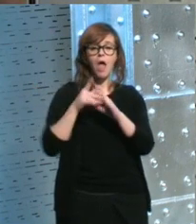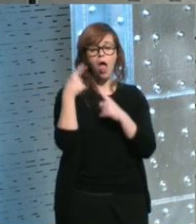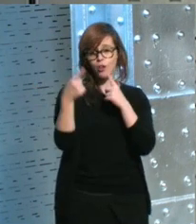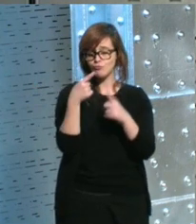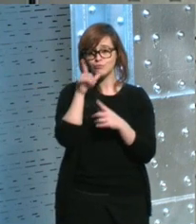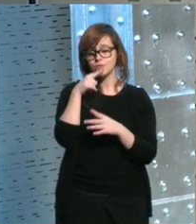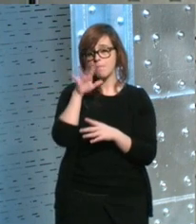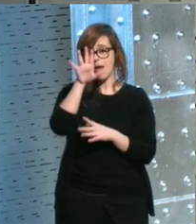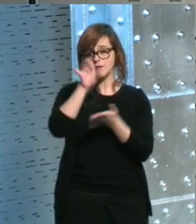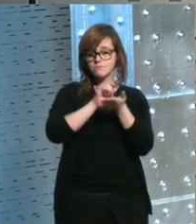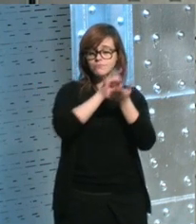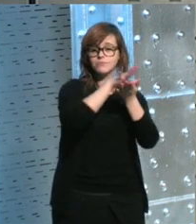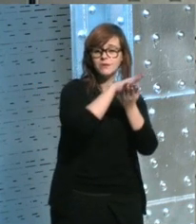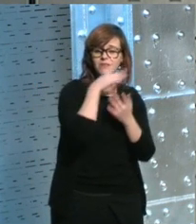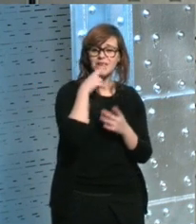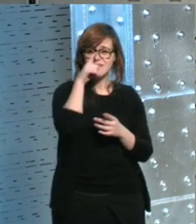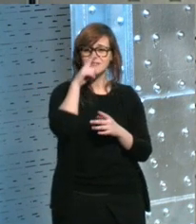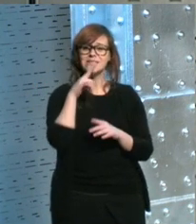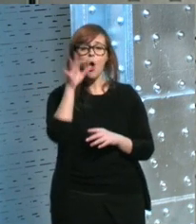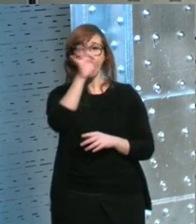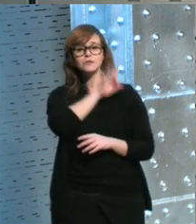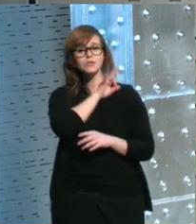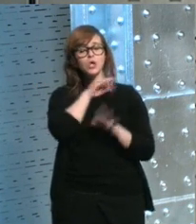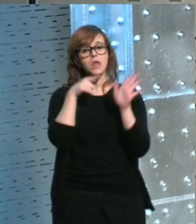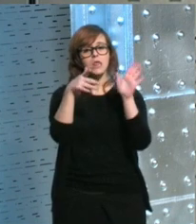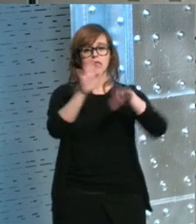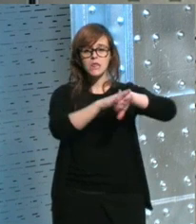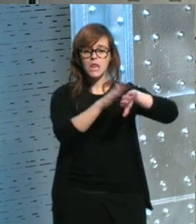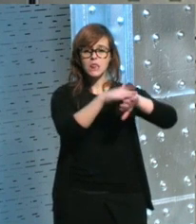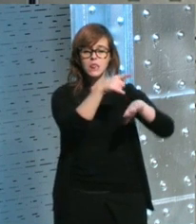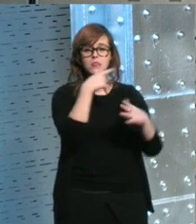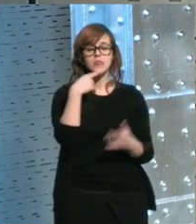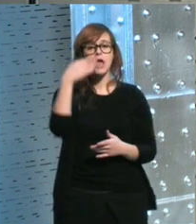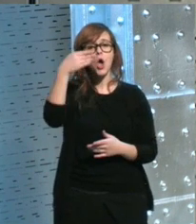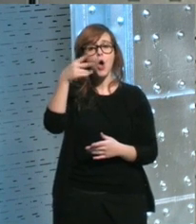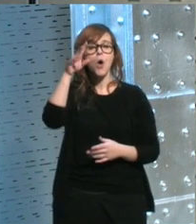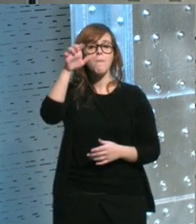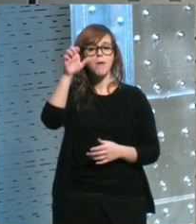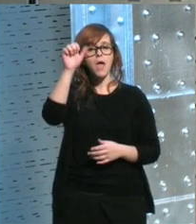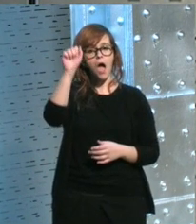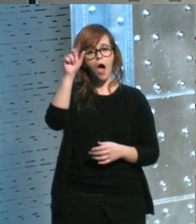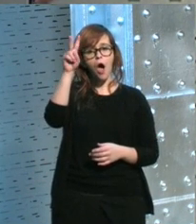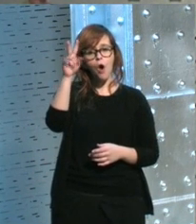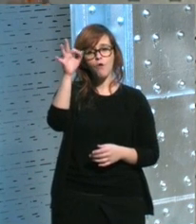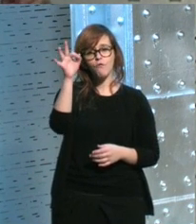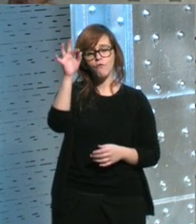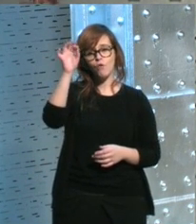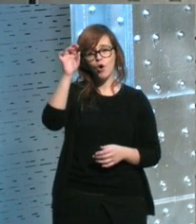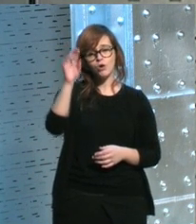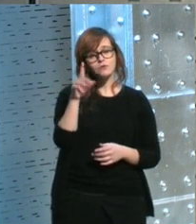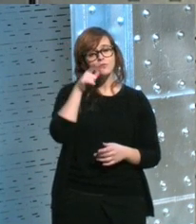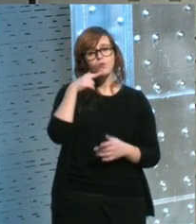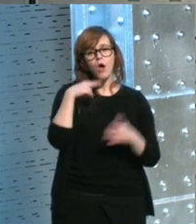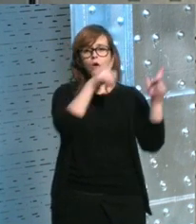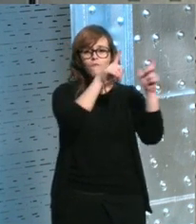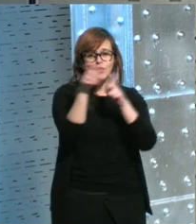expatriados, por ejemplo, el señor de la izquierda, que se llama Jonathan Bufford, que yo fotografié en Hong Kong, todas las fotos son mías, que